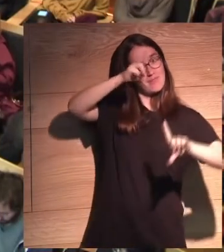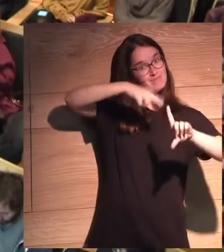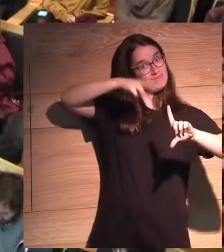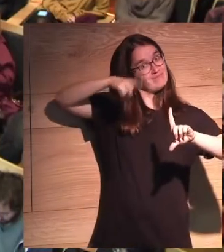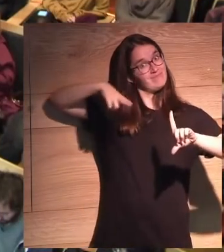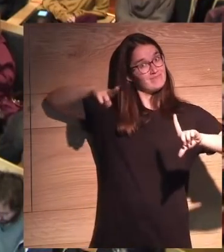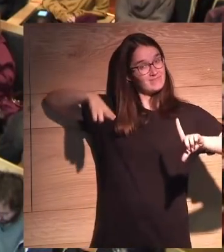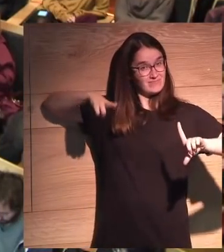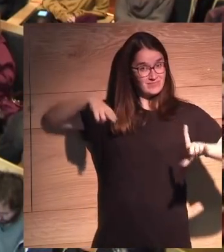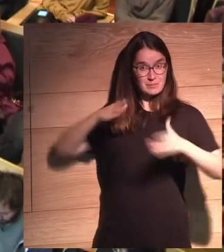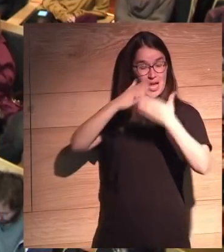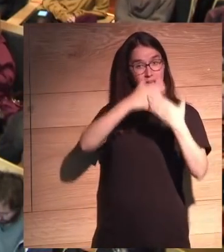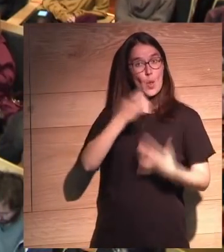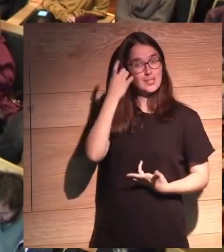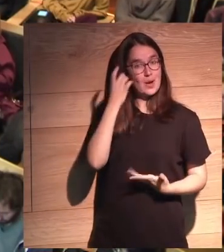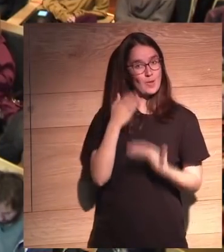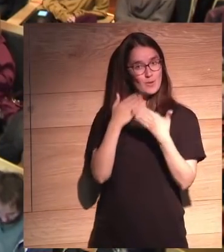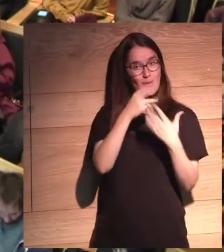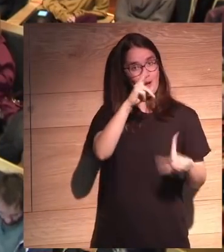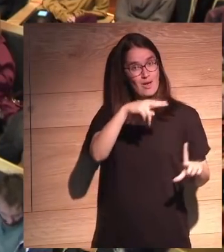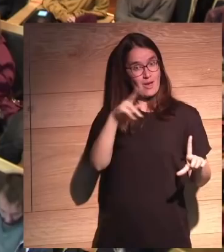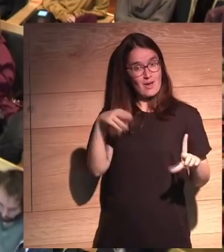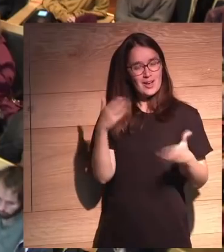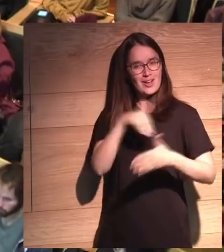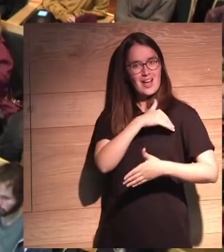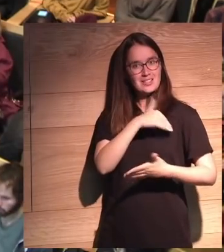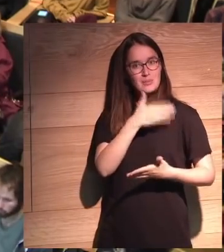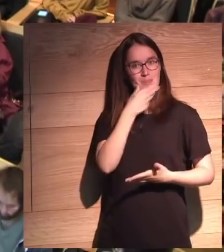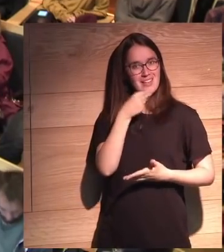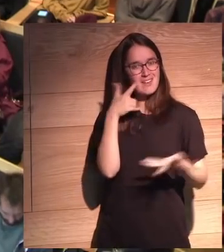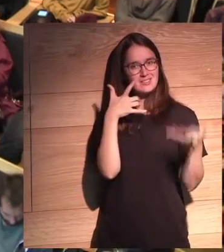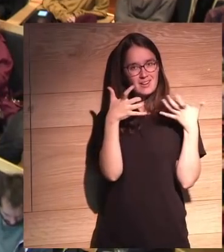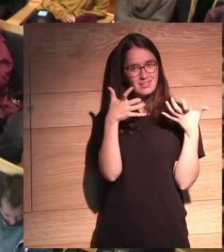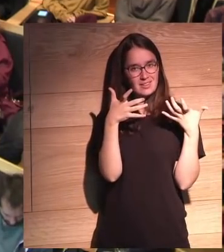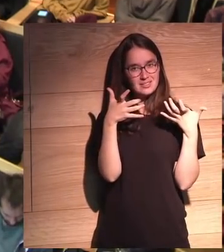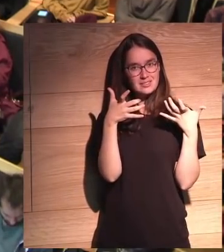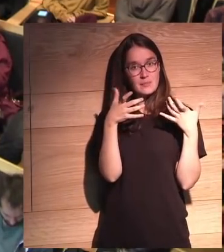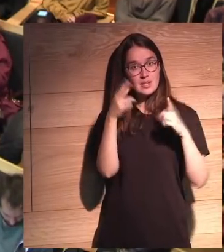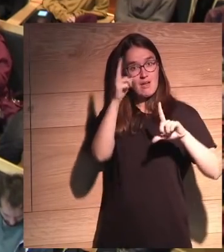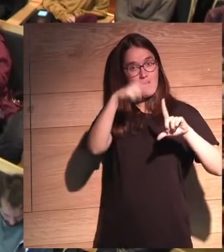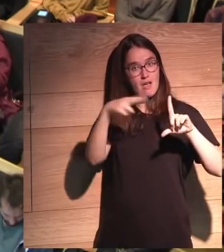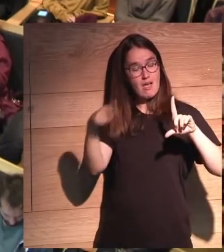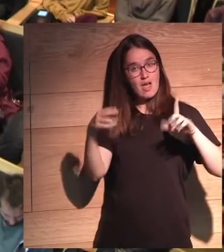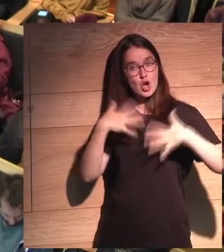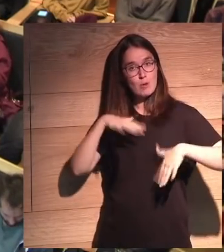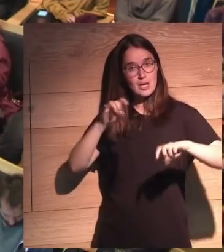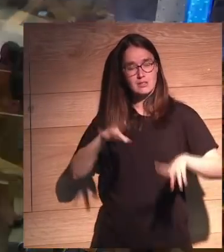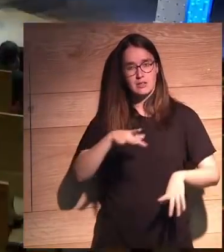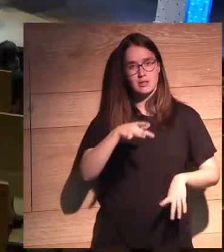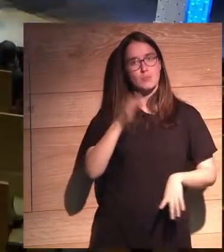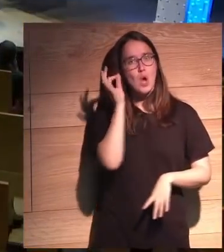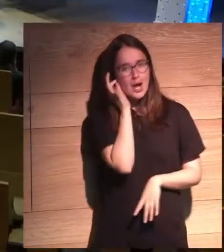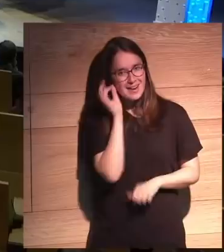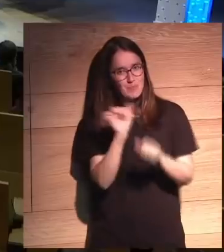los estudiantes que estaban en las escuelas de Bellas Artes, las dibujasen desnudas, eran